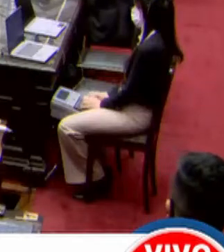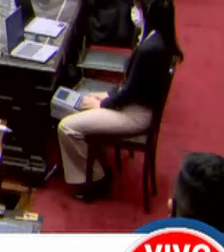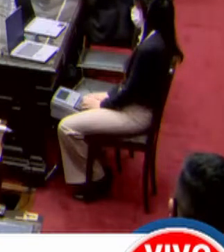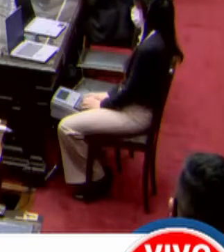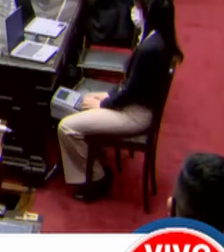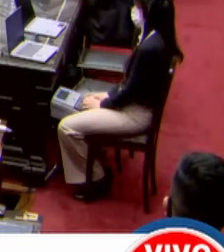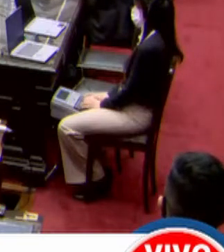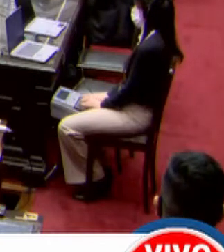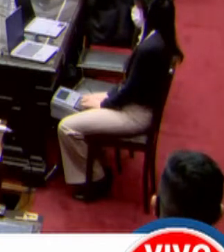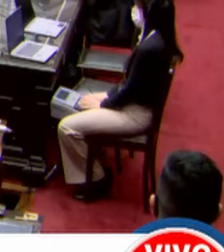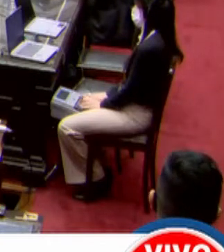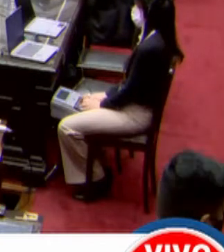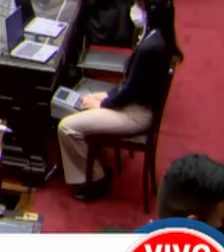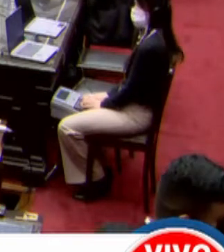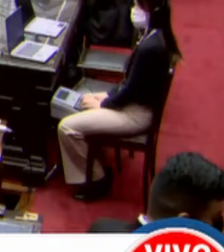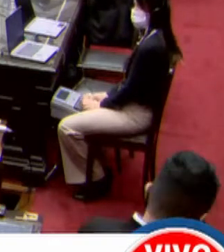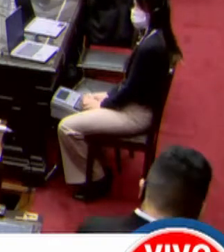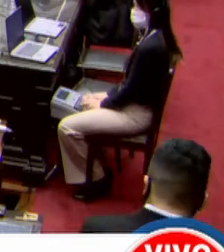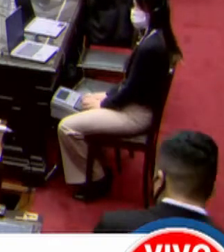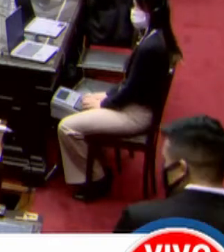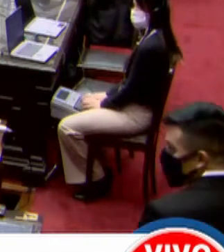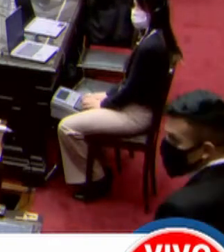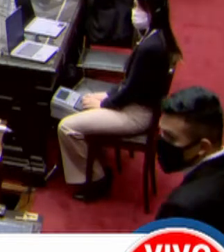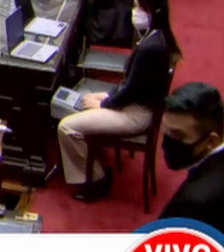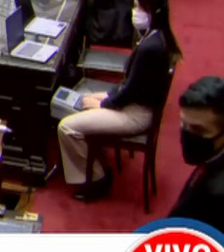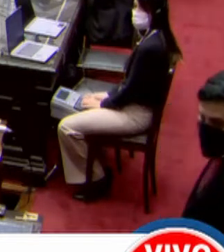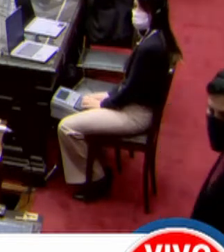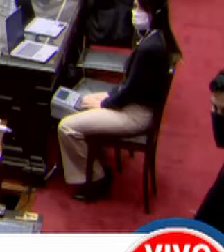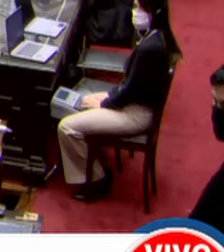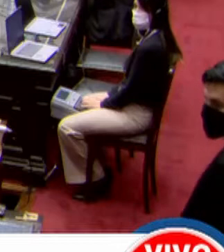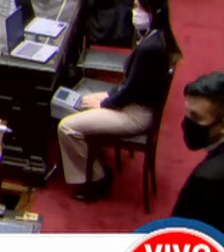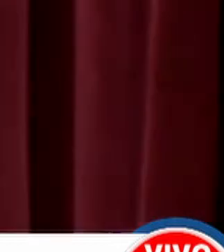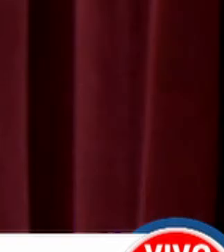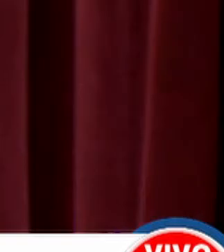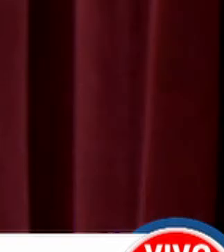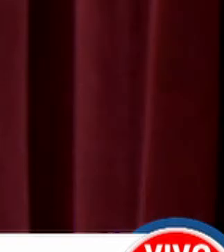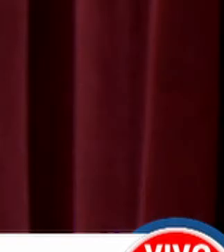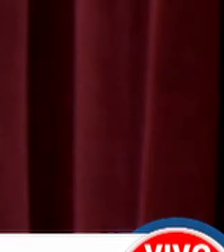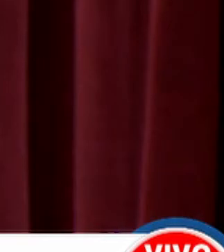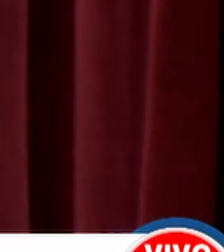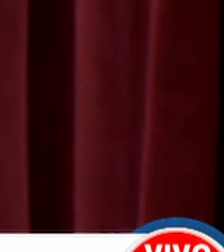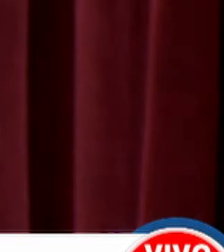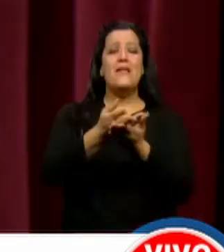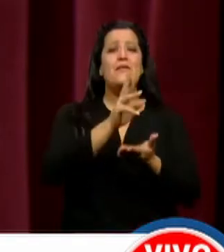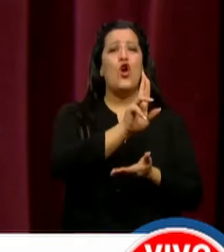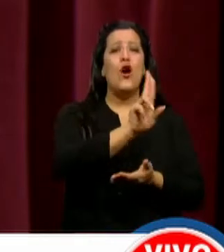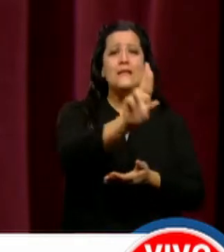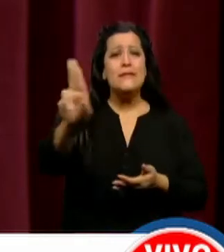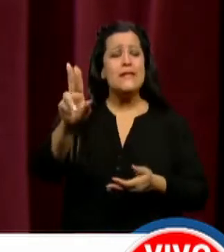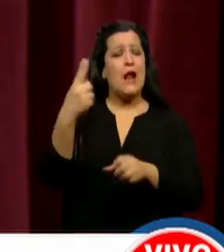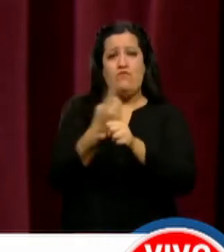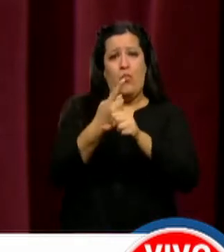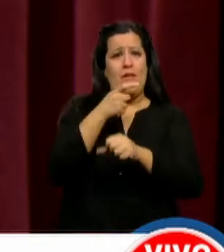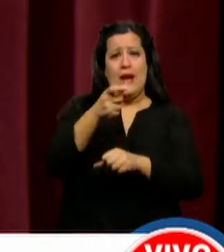Como fue aludido recién, señor presidente, quisiera unos minutos. Las cuestiones de privilegio no se responden,